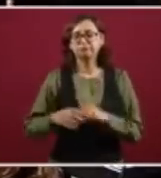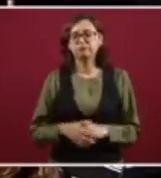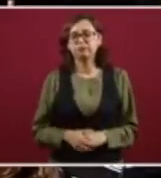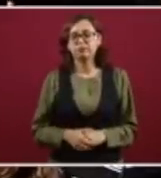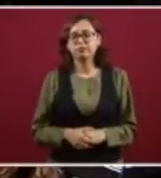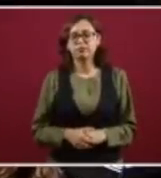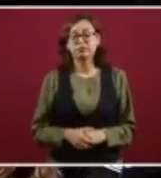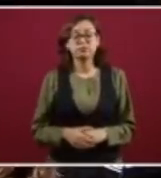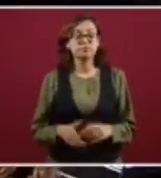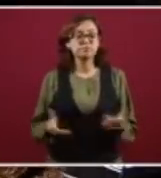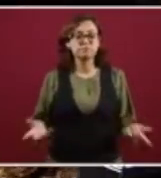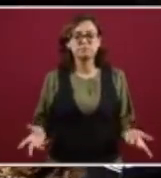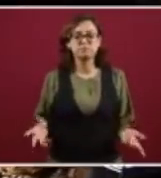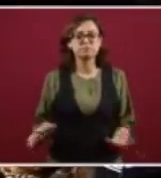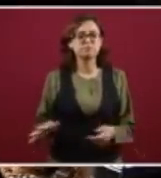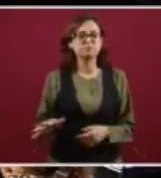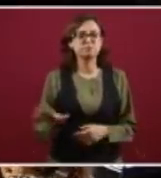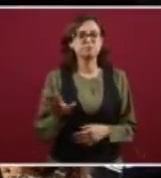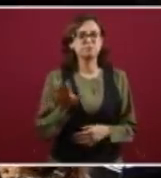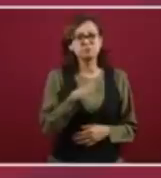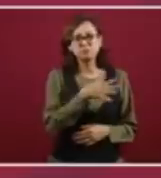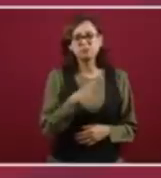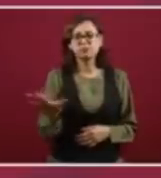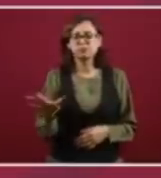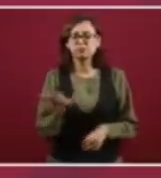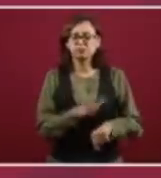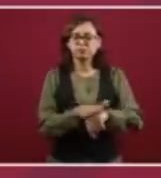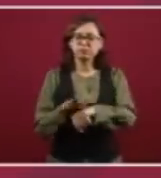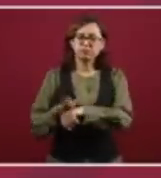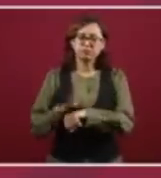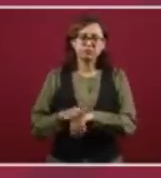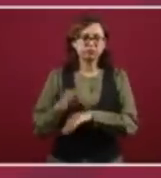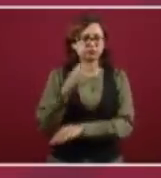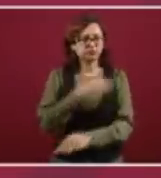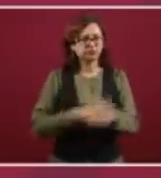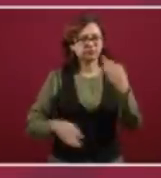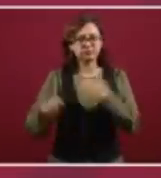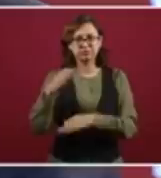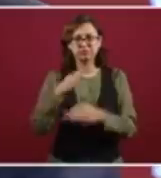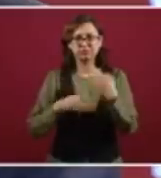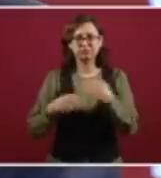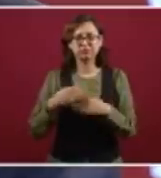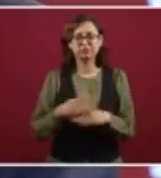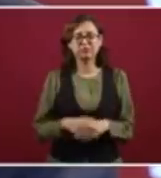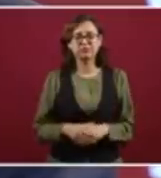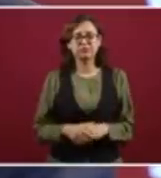Entonces, en general, es un llamado a todos.